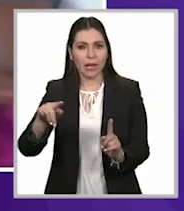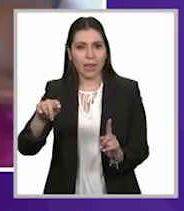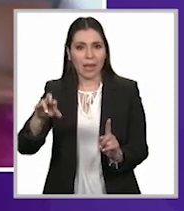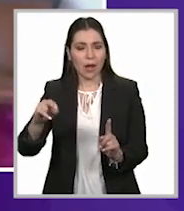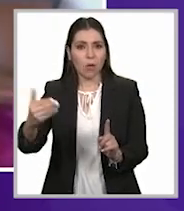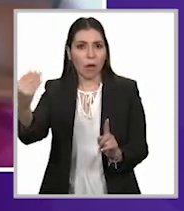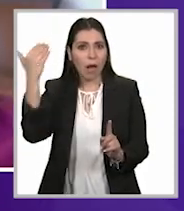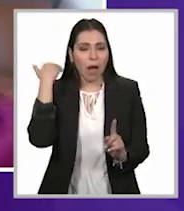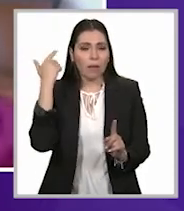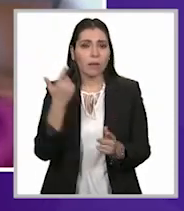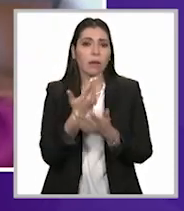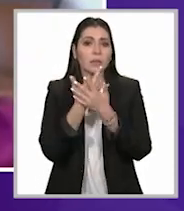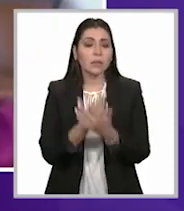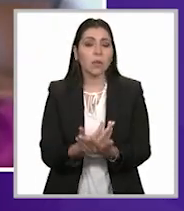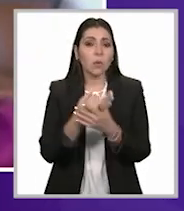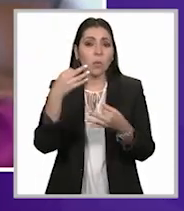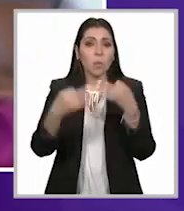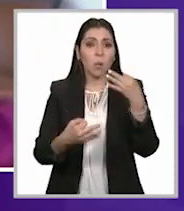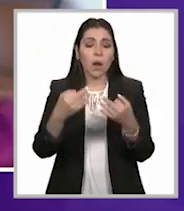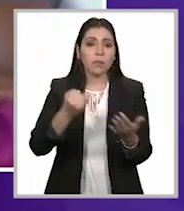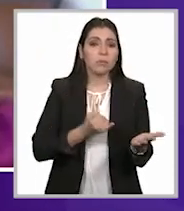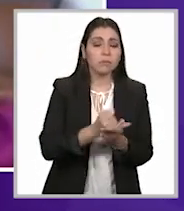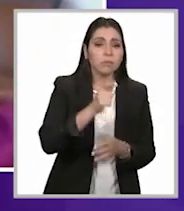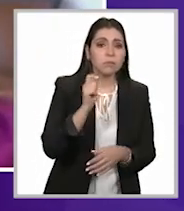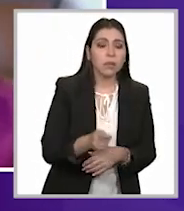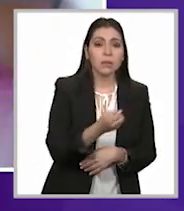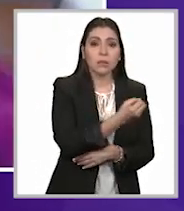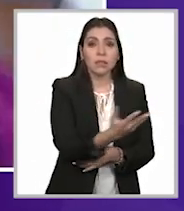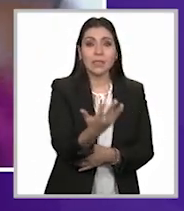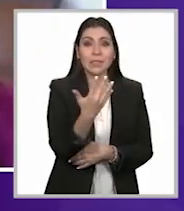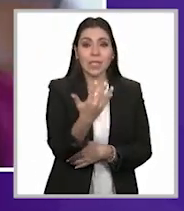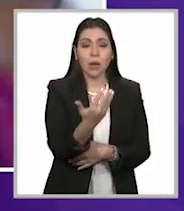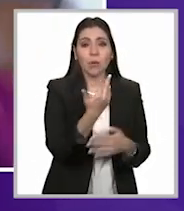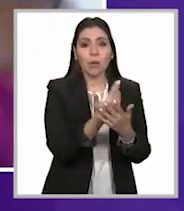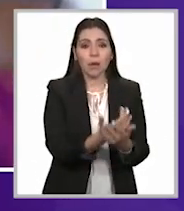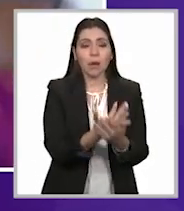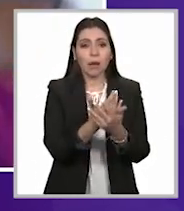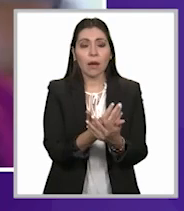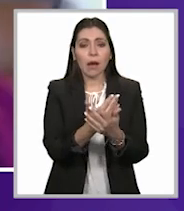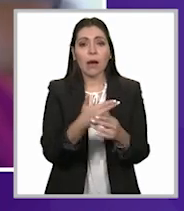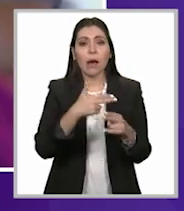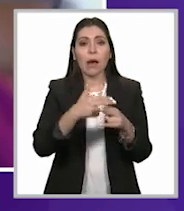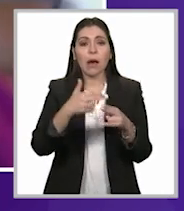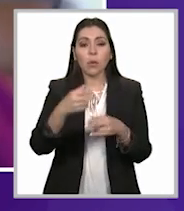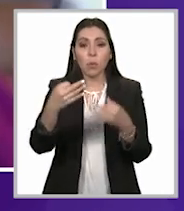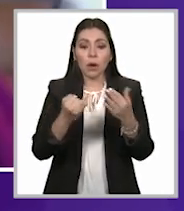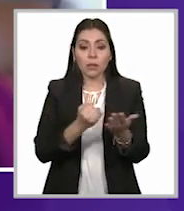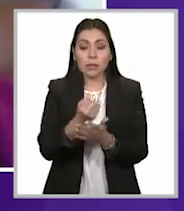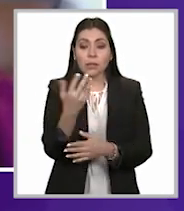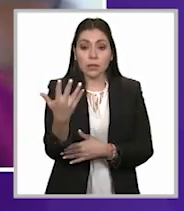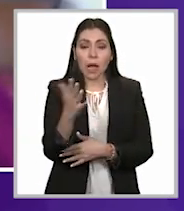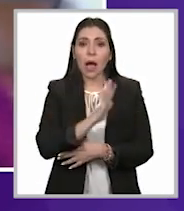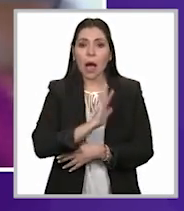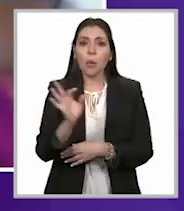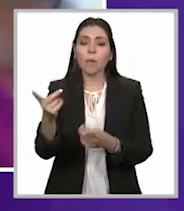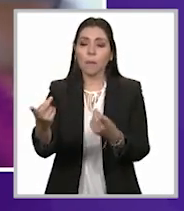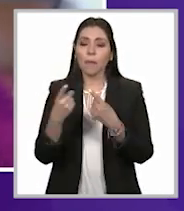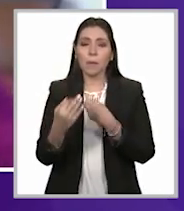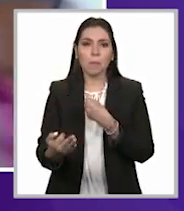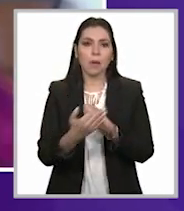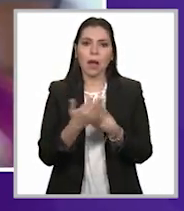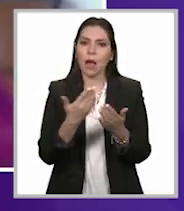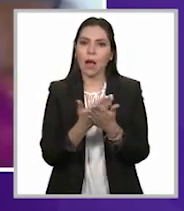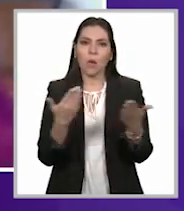hubiera 5 sentencias para poder tener esa protección como ciudadanos, y ahora basta uno solo para